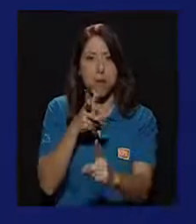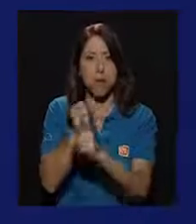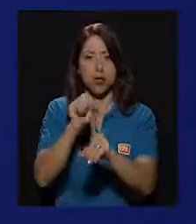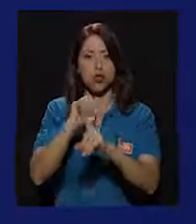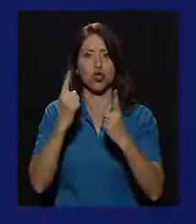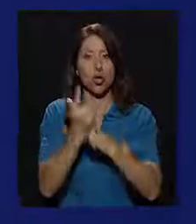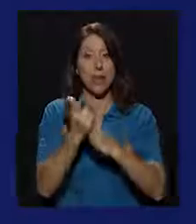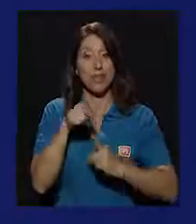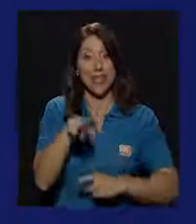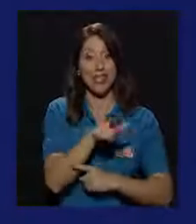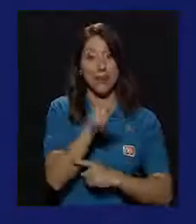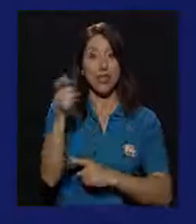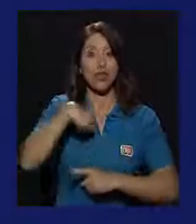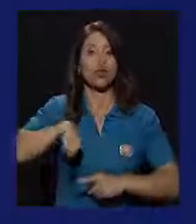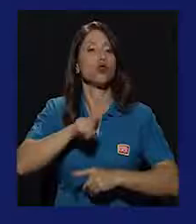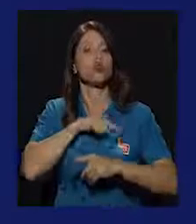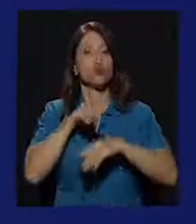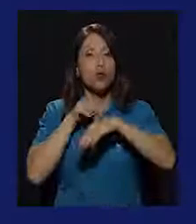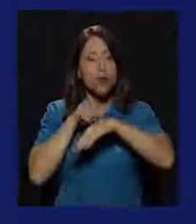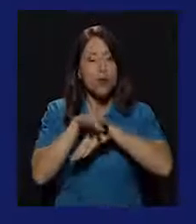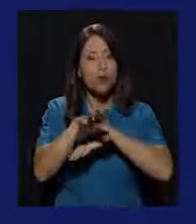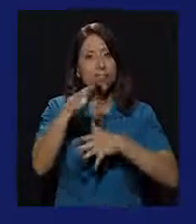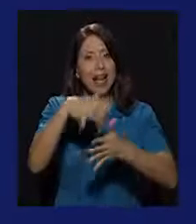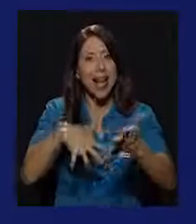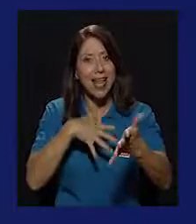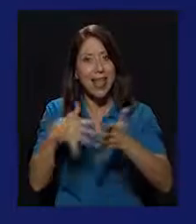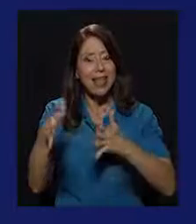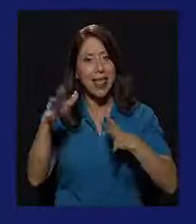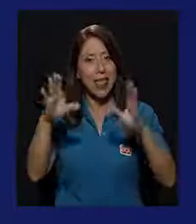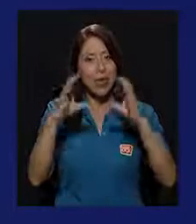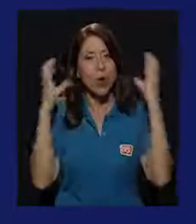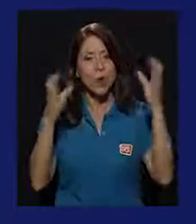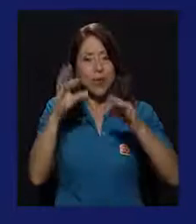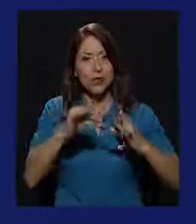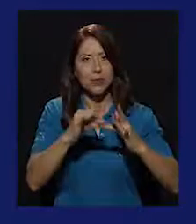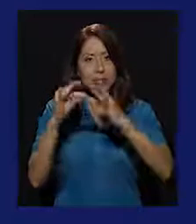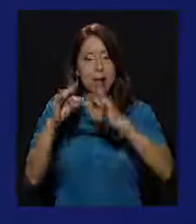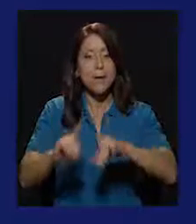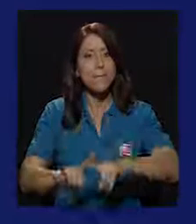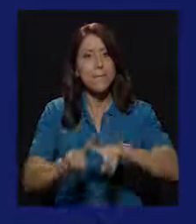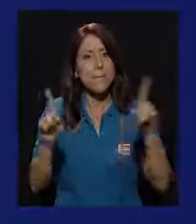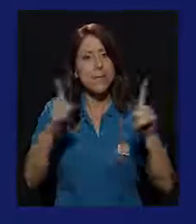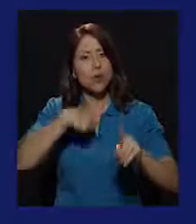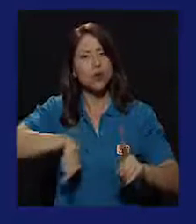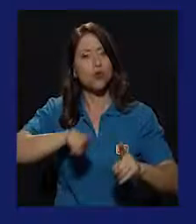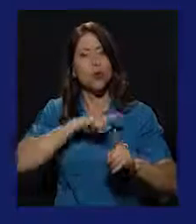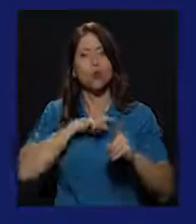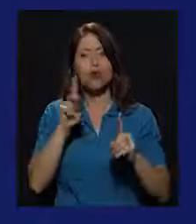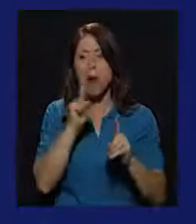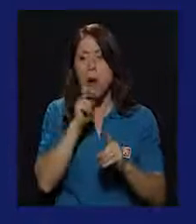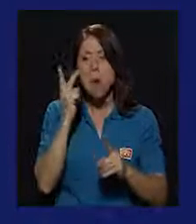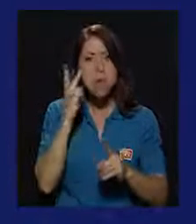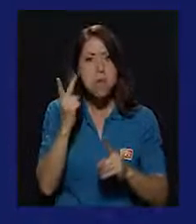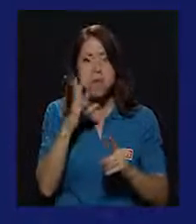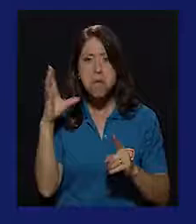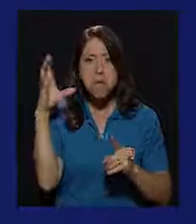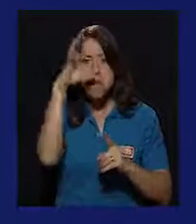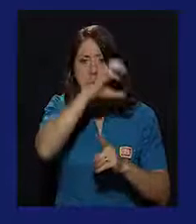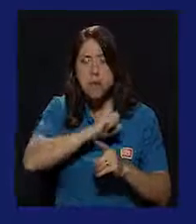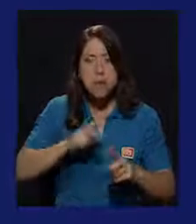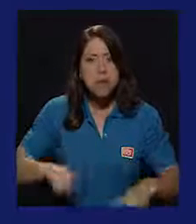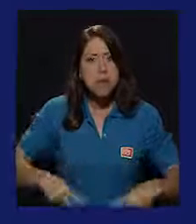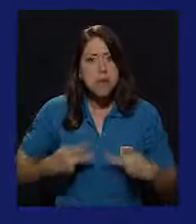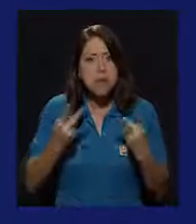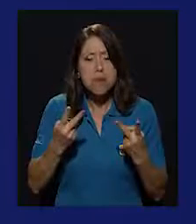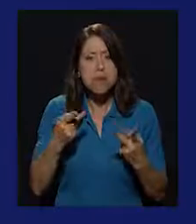y social en este mes incluimos en la agenda de esta conmemoración especial no obstante invisibiliza mos la vida de las